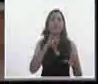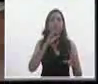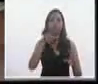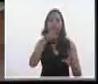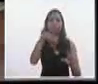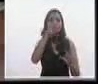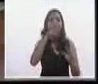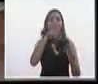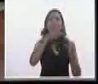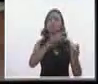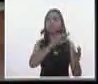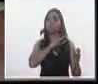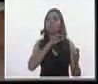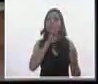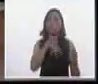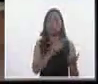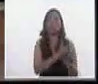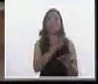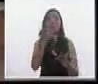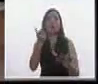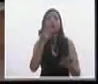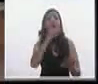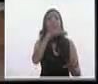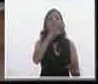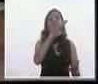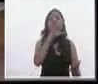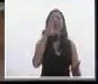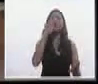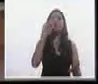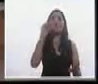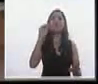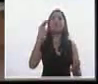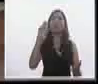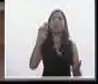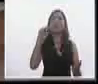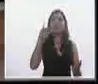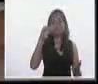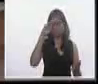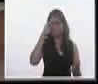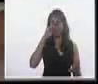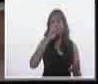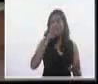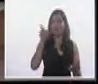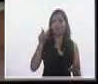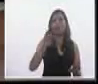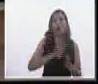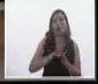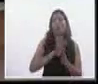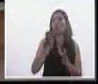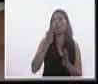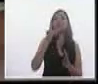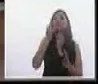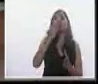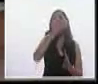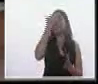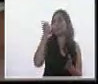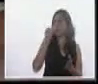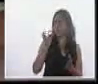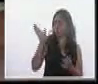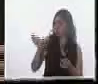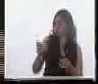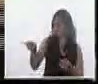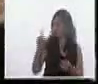mucho sí y Y por qué no les contratan no creo que sea por capacidad ahí es un prejuicio no es un prejuicio